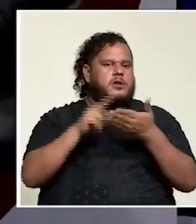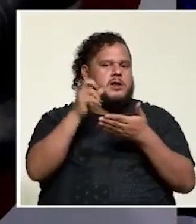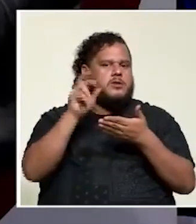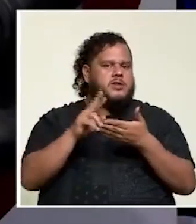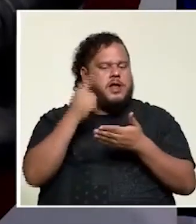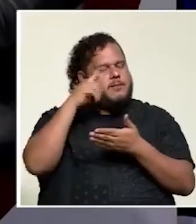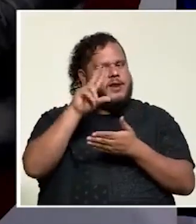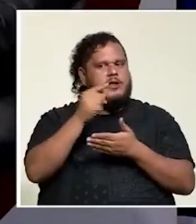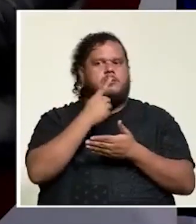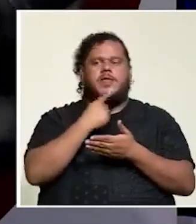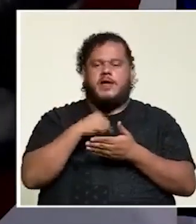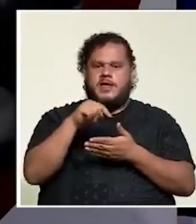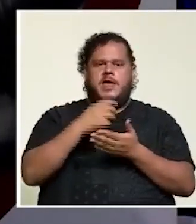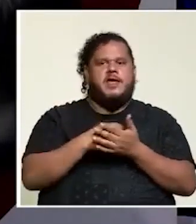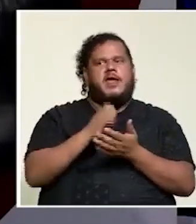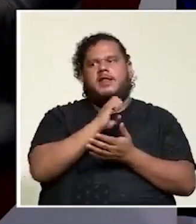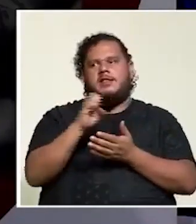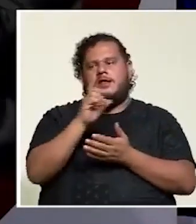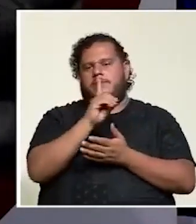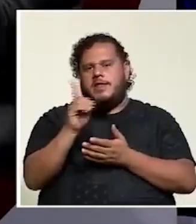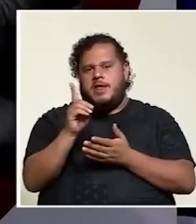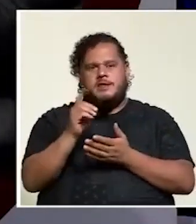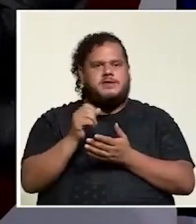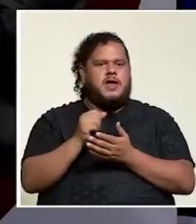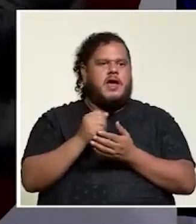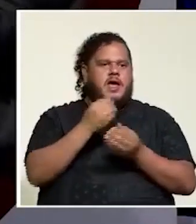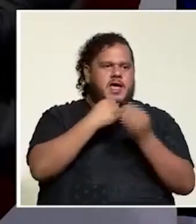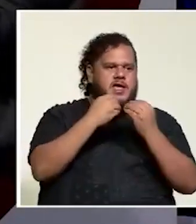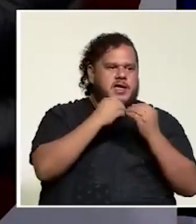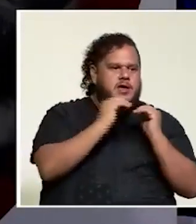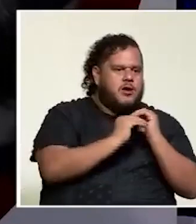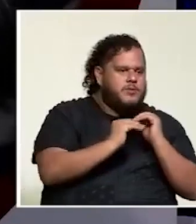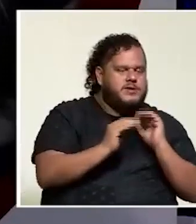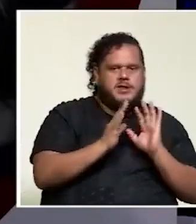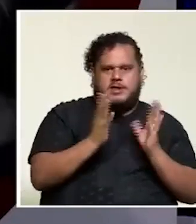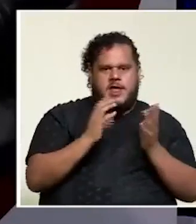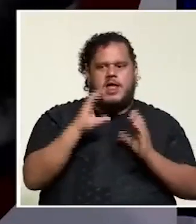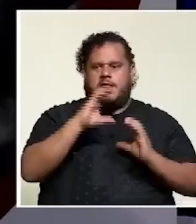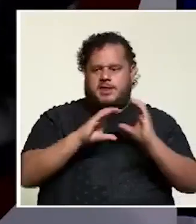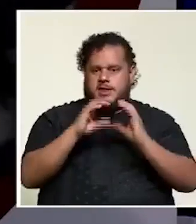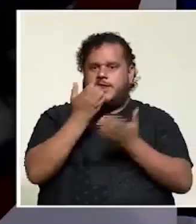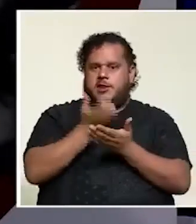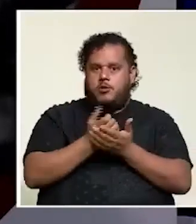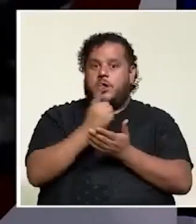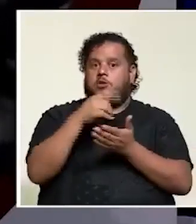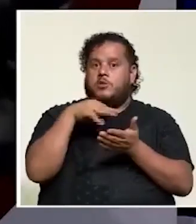me digan aquí que es la extrema derecha, come chiquitos y todo lo demás. Ciencias económicas, sí. ¿Verdad? Es un